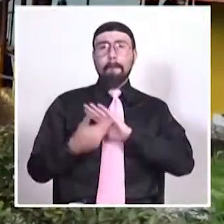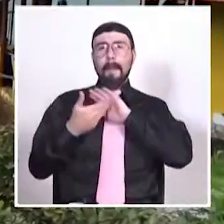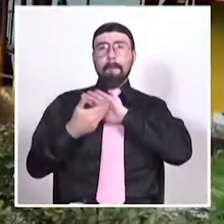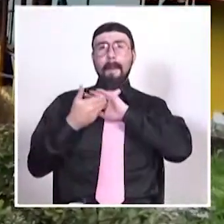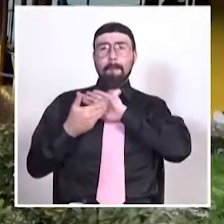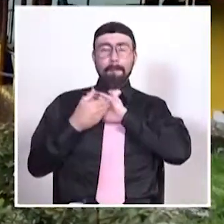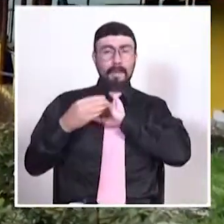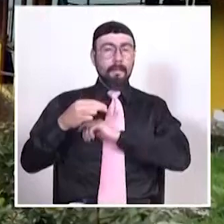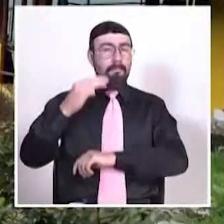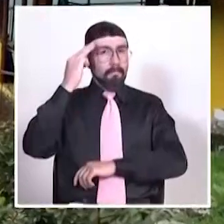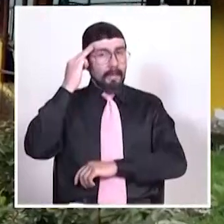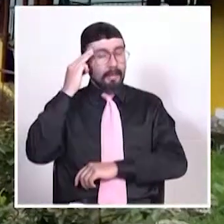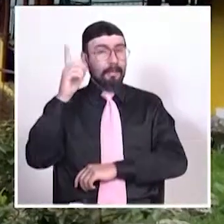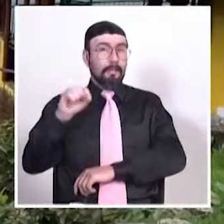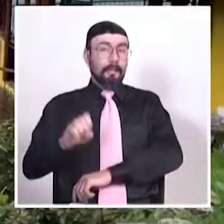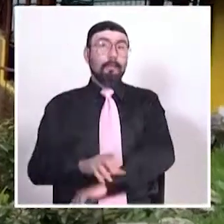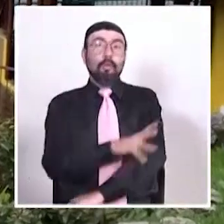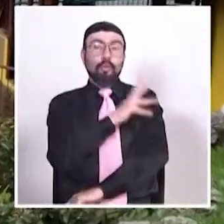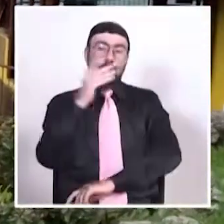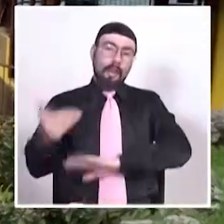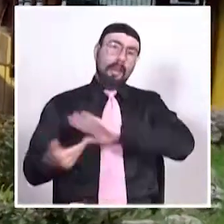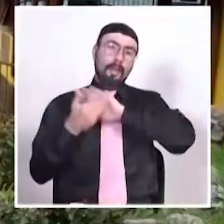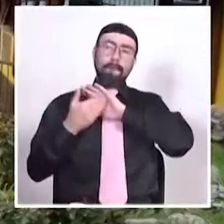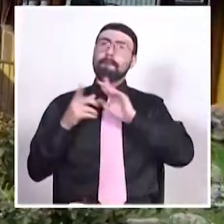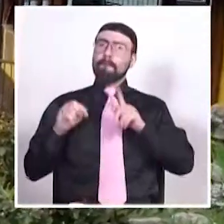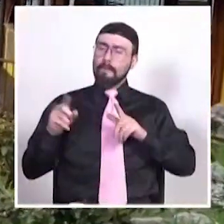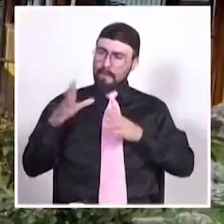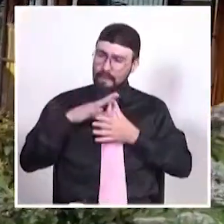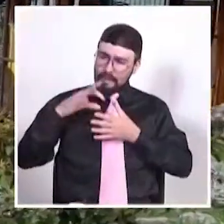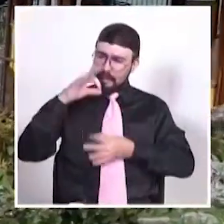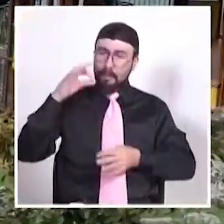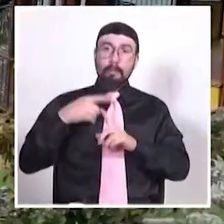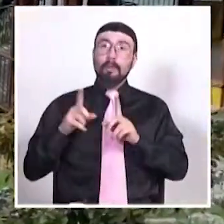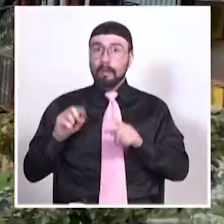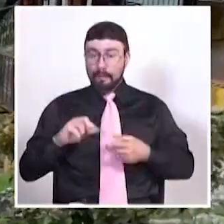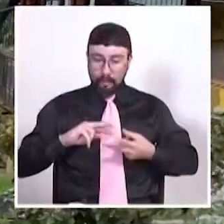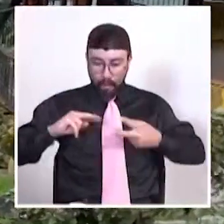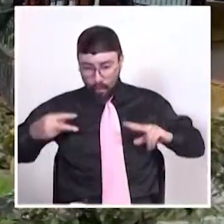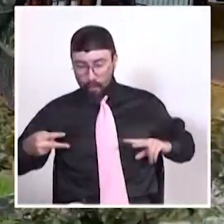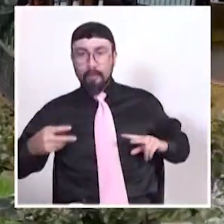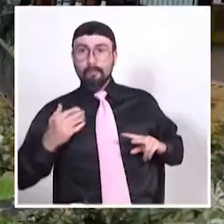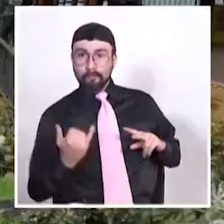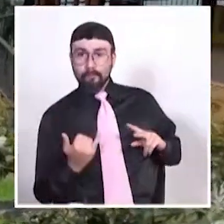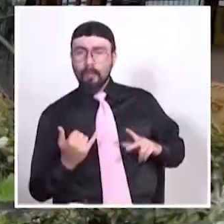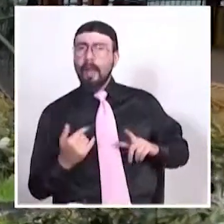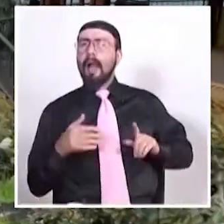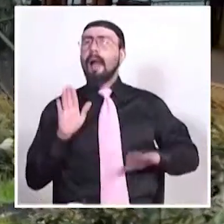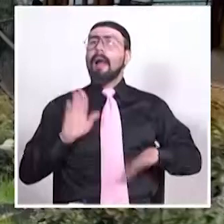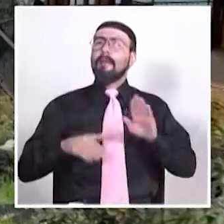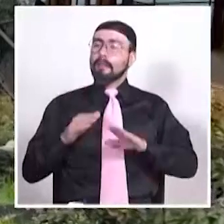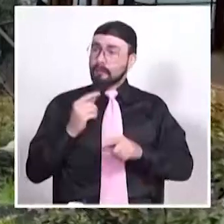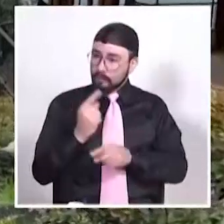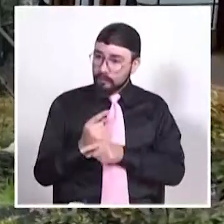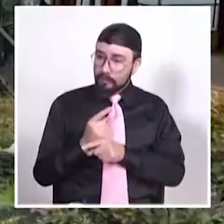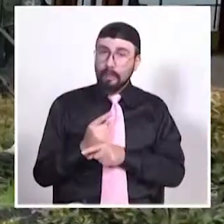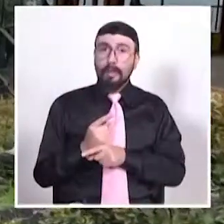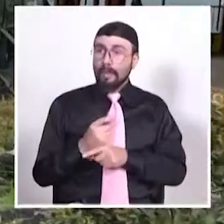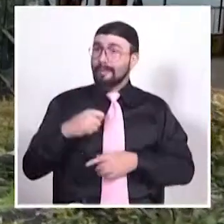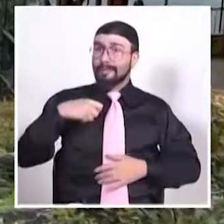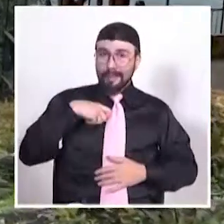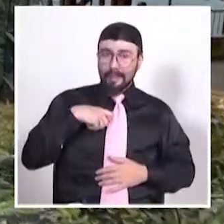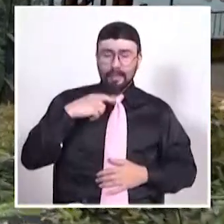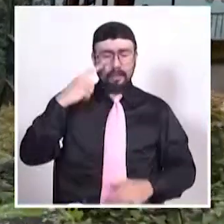mental y emocionalmente y espiritualmente, pero también ocurre al revés. También ocurre que lo que tengamos en